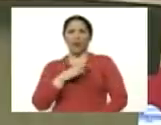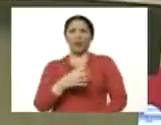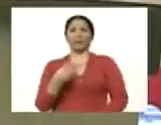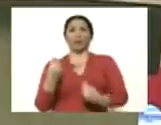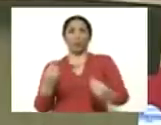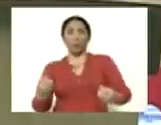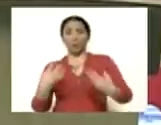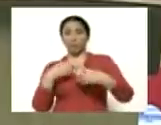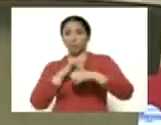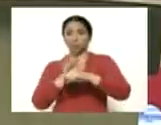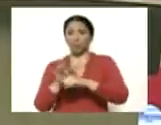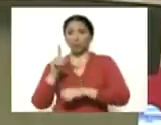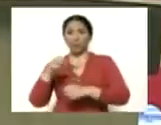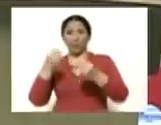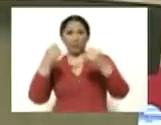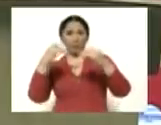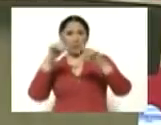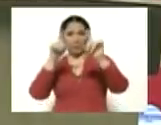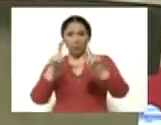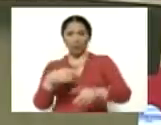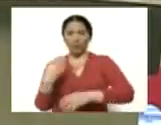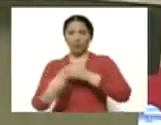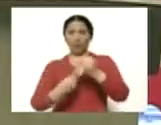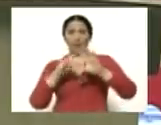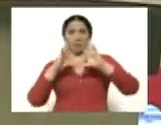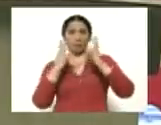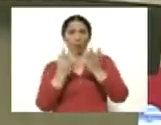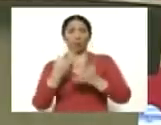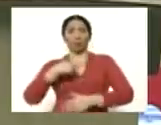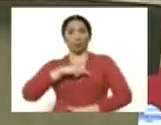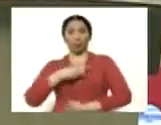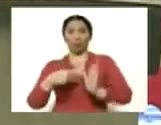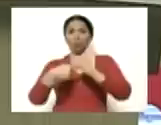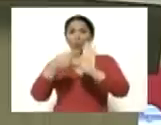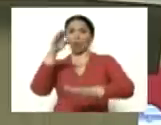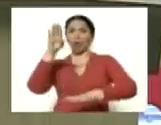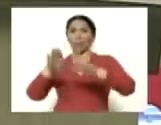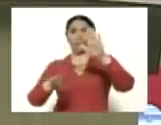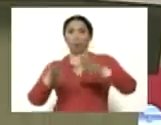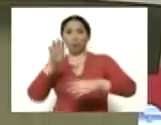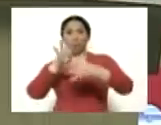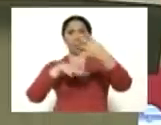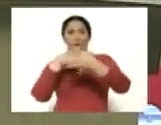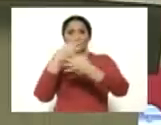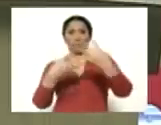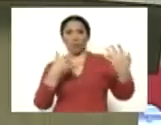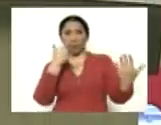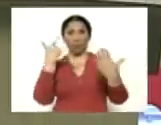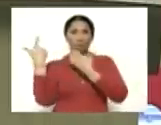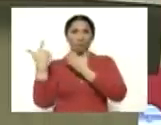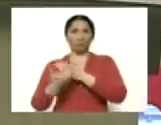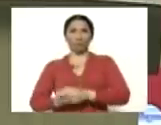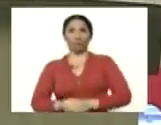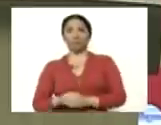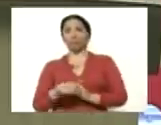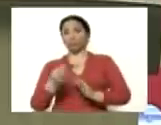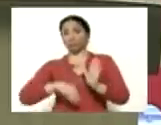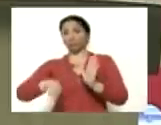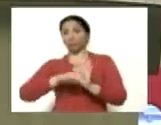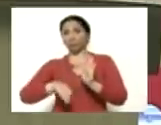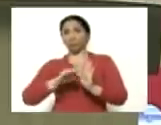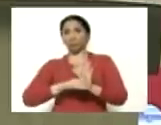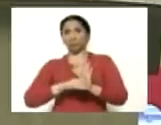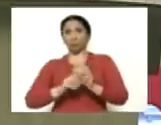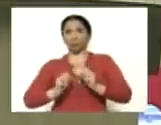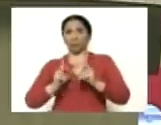de habitantes, cantidad de test que se realizan. Nosotros hemos mostrado algunos de los gráficos de esta página en varias oportunidades,